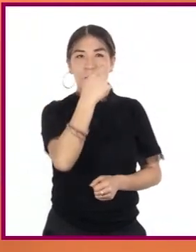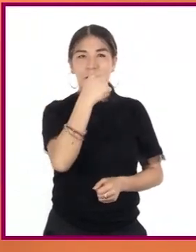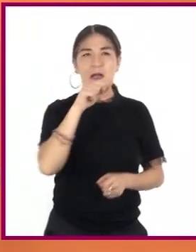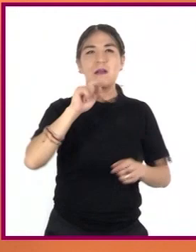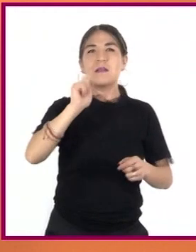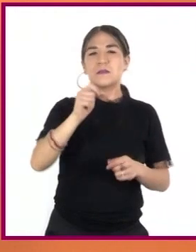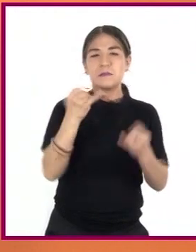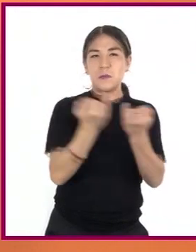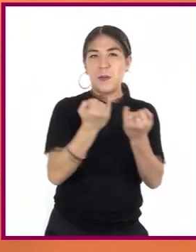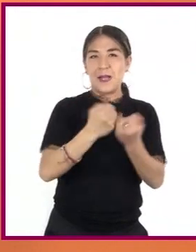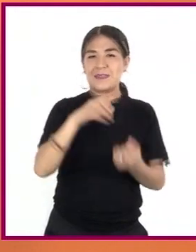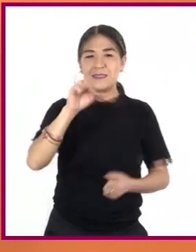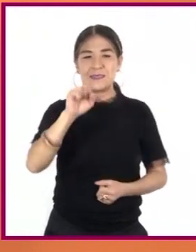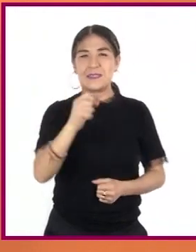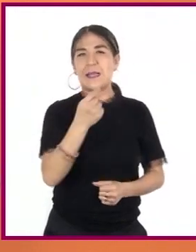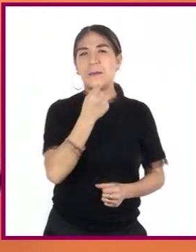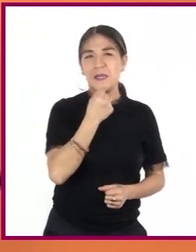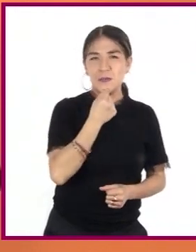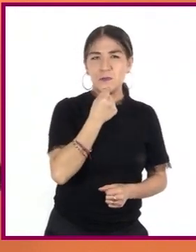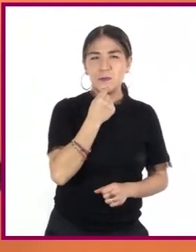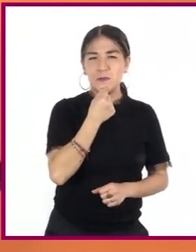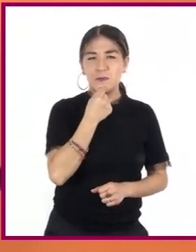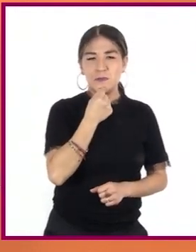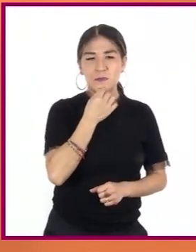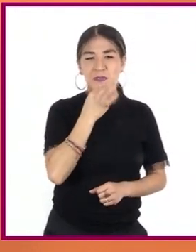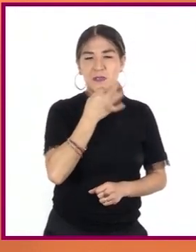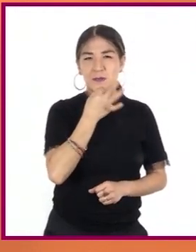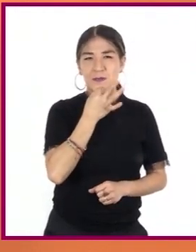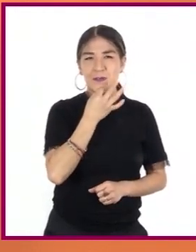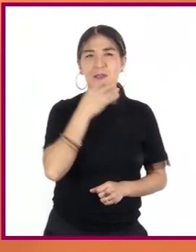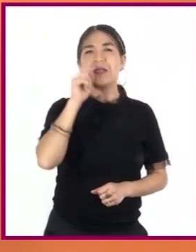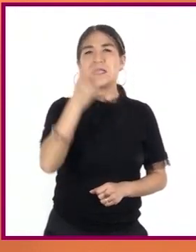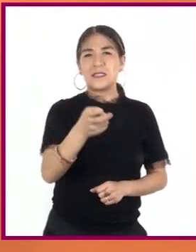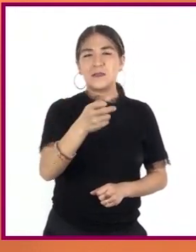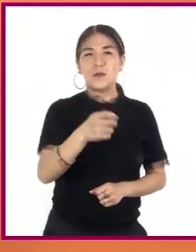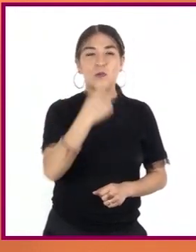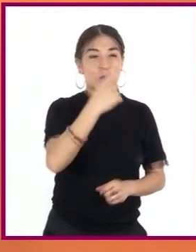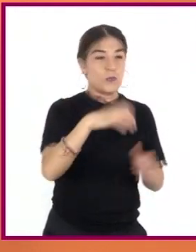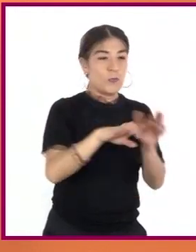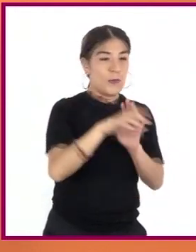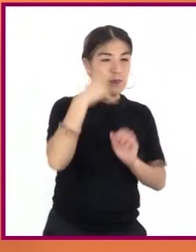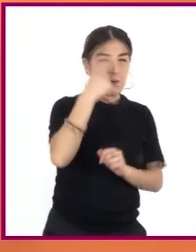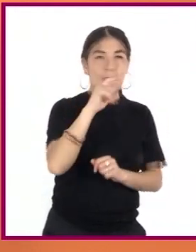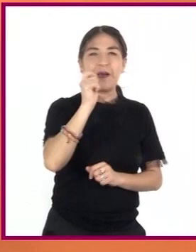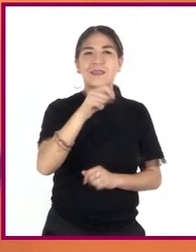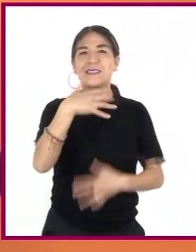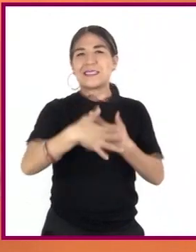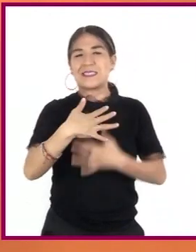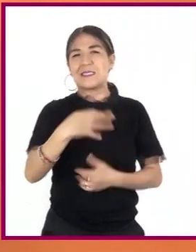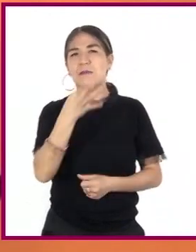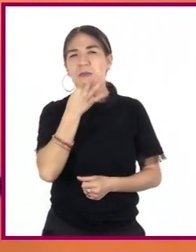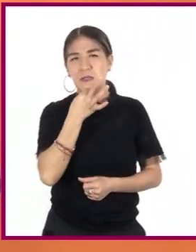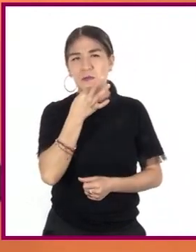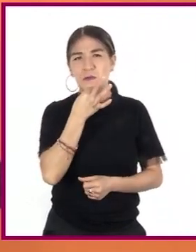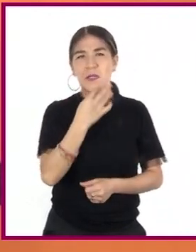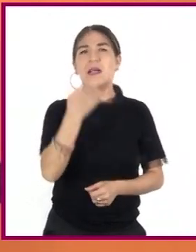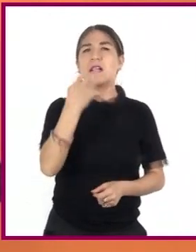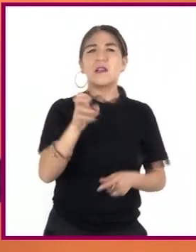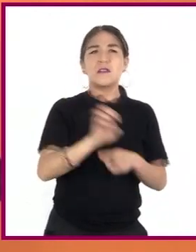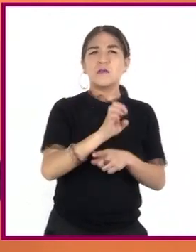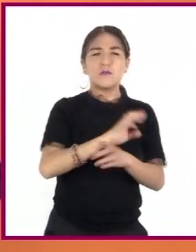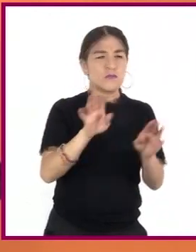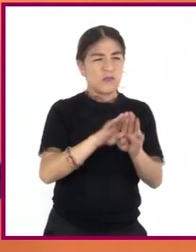minutos. Entonces, un cuarto de hora tiene 15 minutos. ¿Cómo obtuvimos